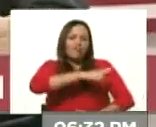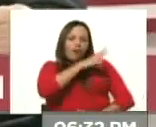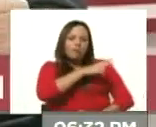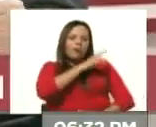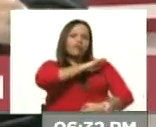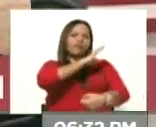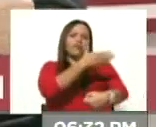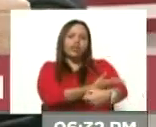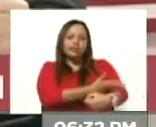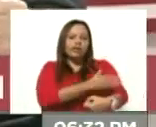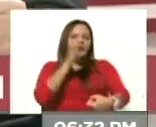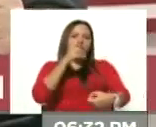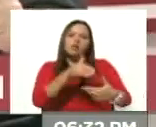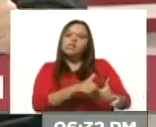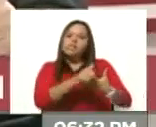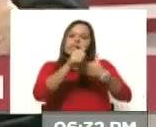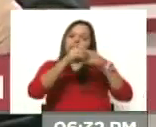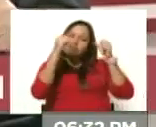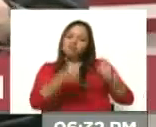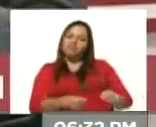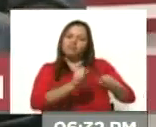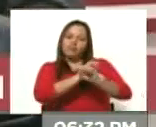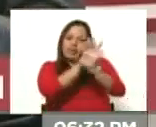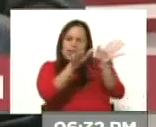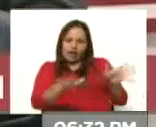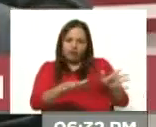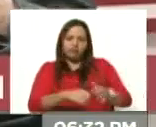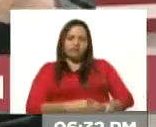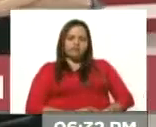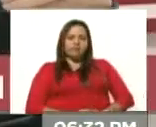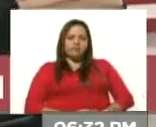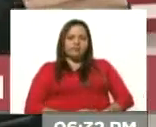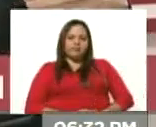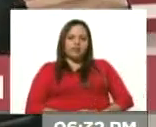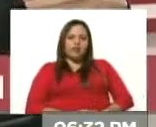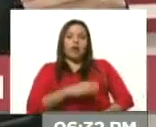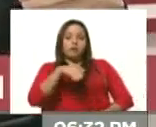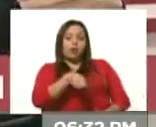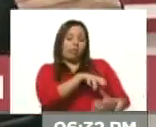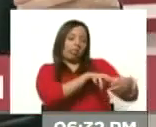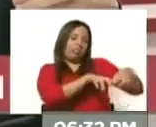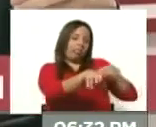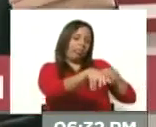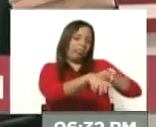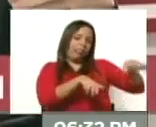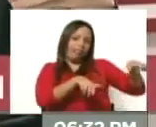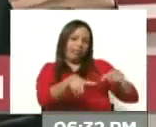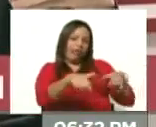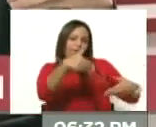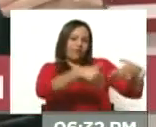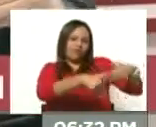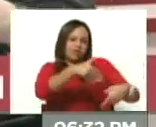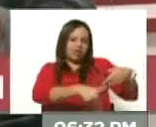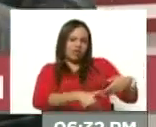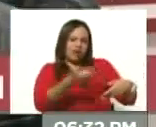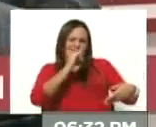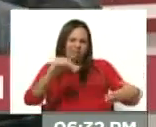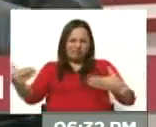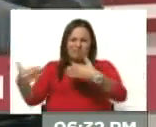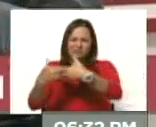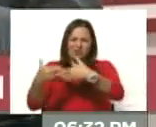sin ningún liderazgo contundente lo que dividiría la votación de quienes adversan a la revolución bolivariana